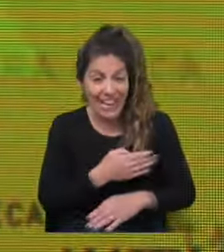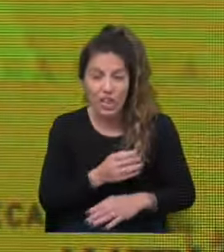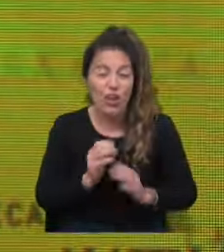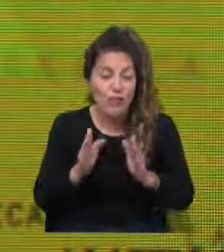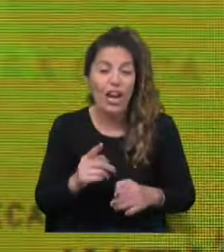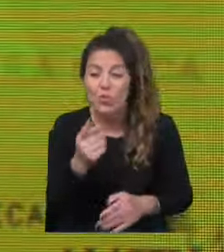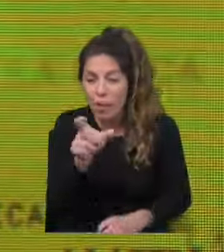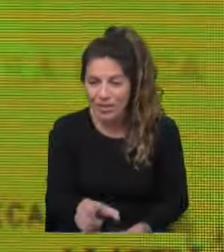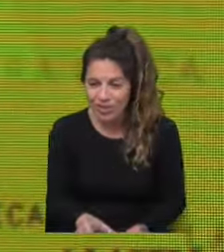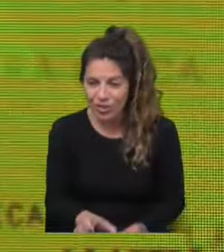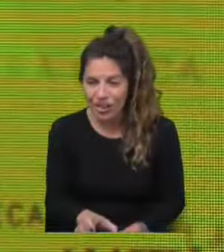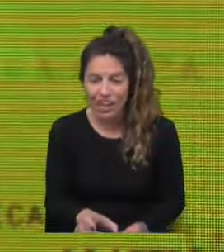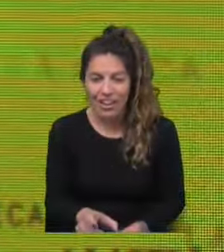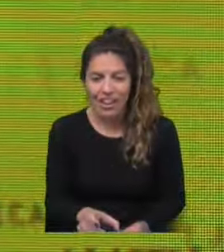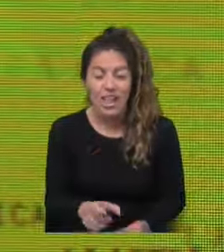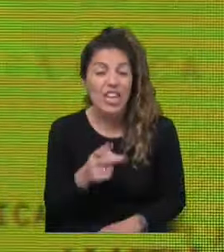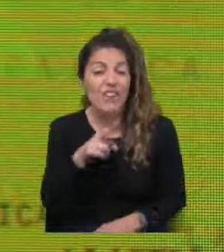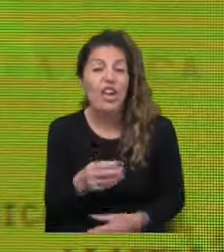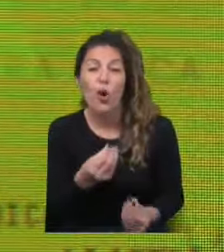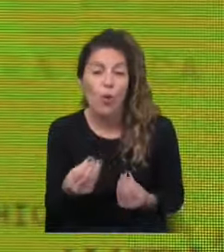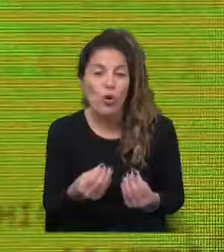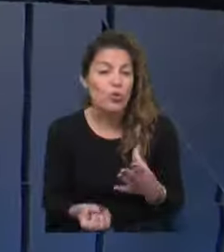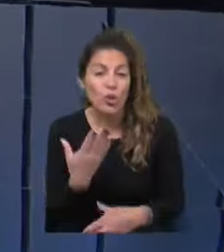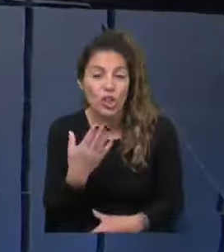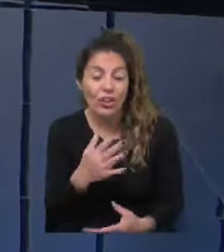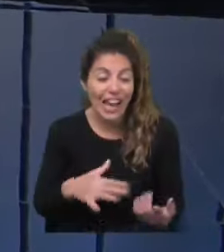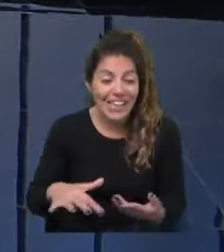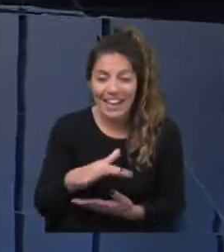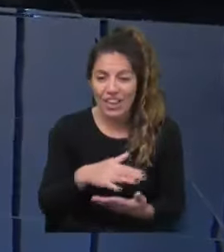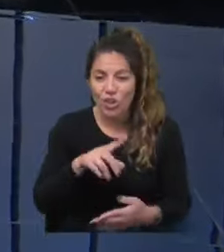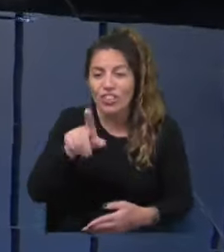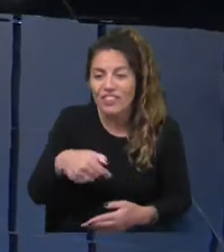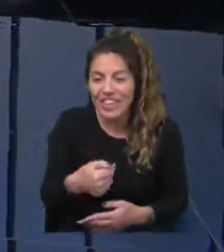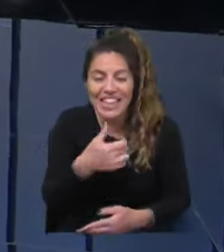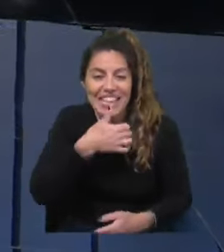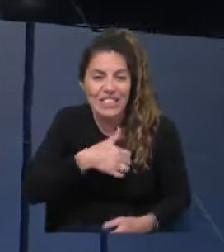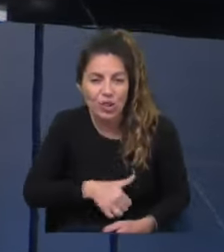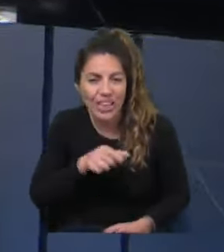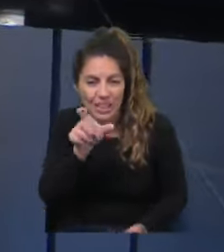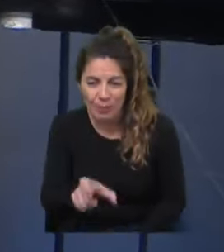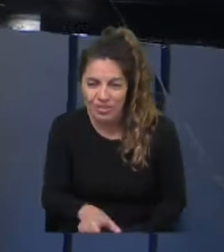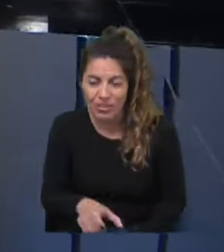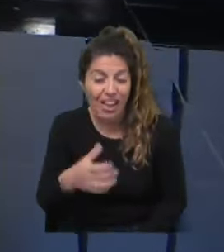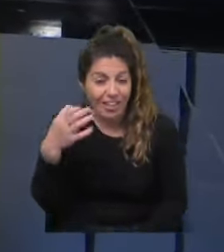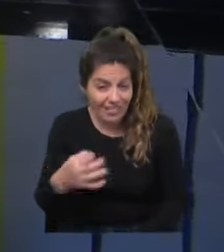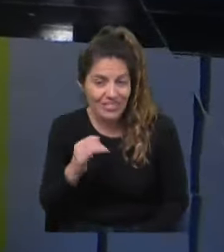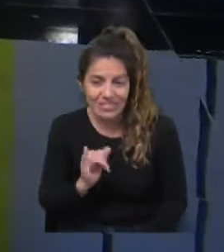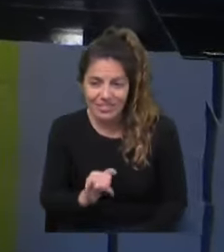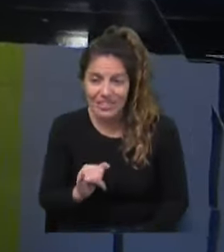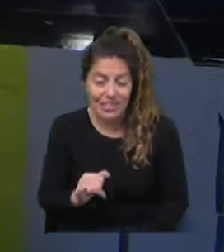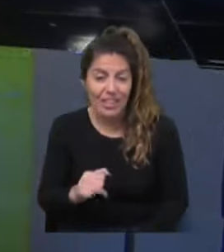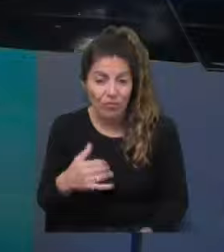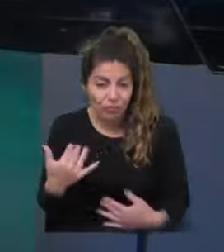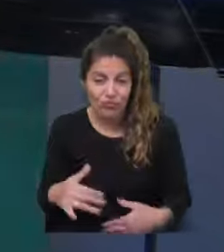solamente en una sola persona, ¿no? Y ver qué hay alrededor y de dónde vienen las historias de este tipo, que claramente sí son